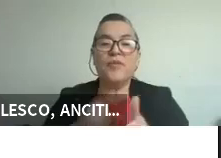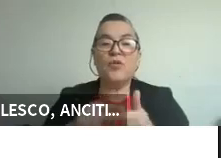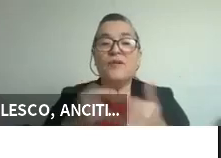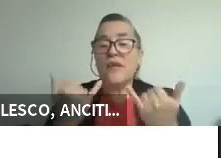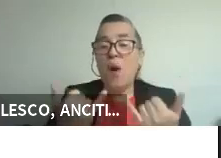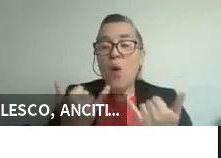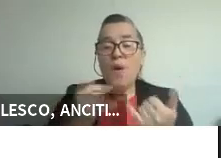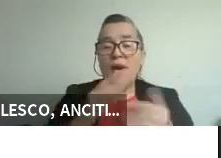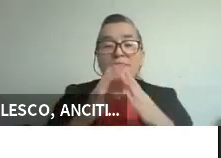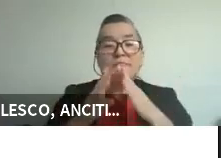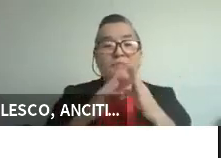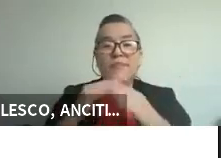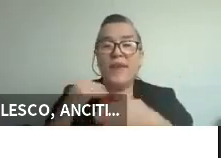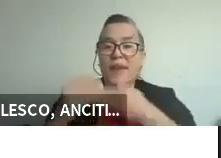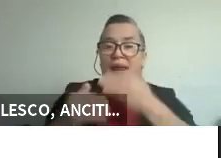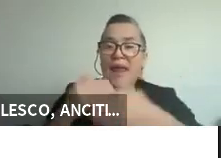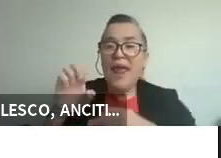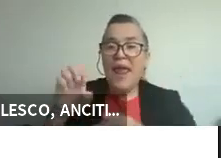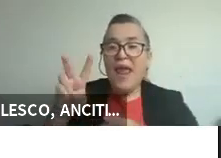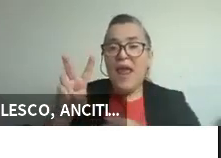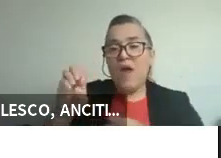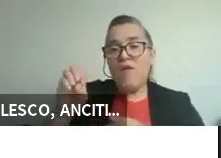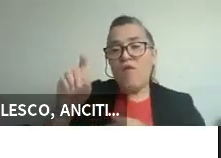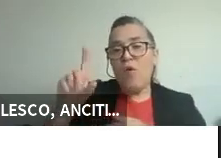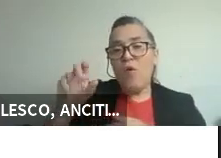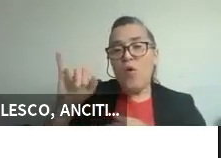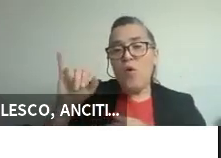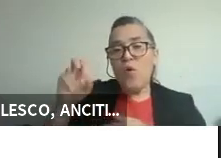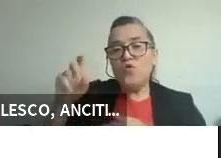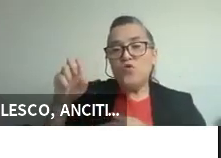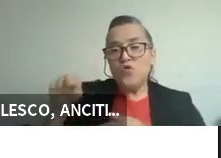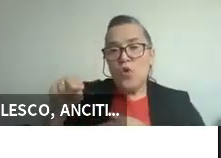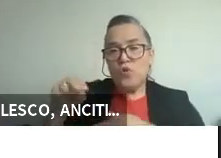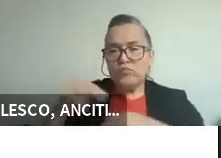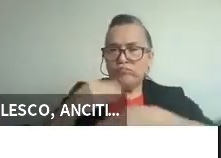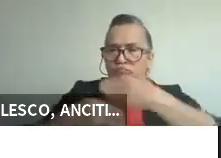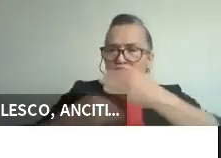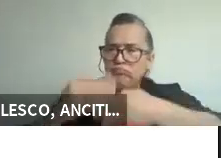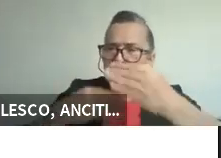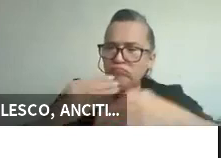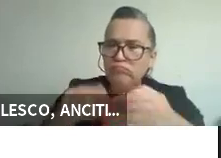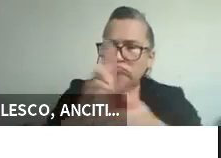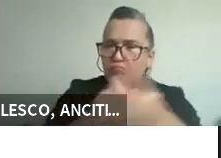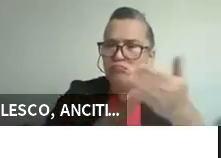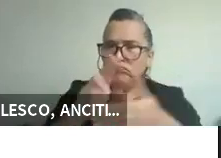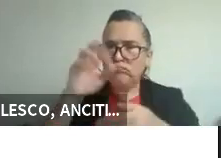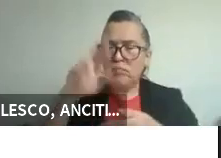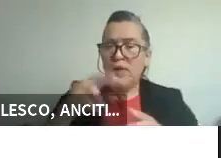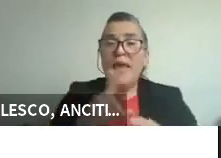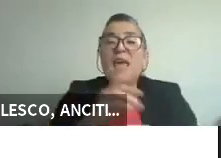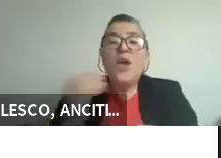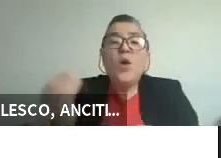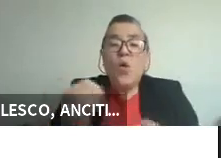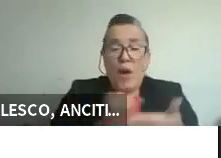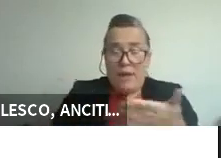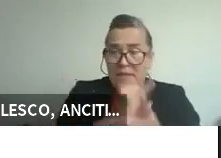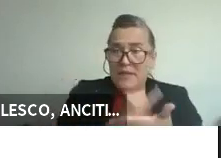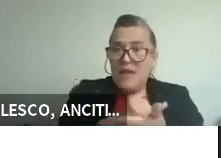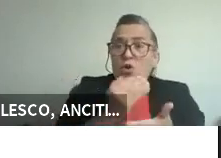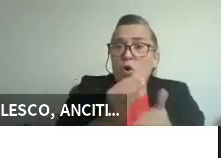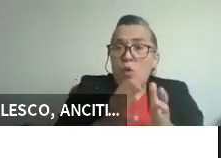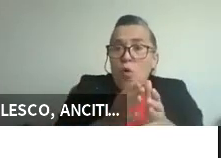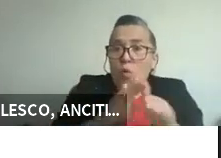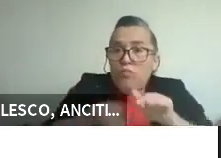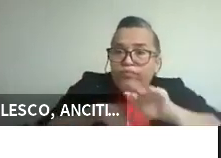evolución de la de las universidades en costa rica y como la investigación fue ganando terreno dentro de esa